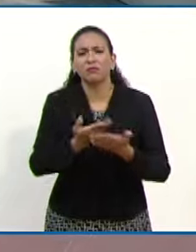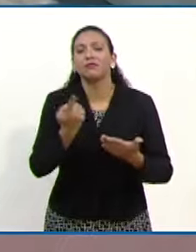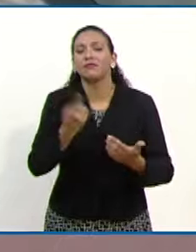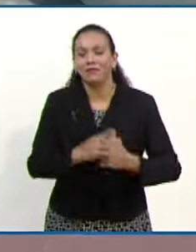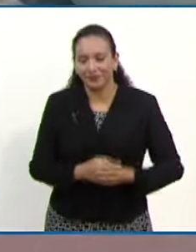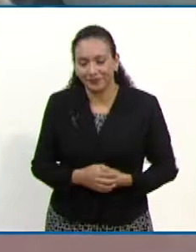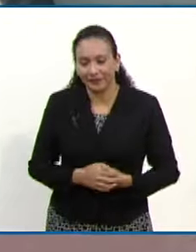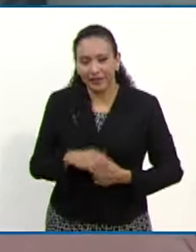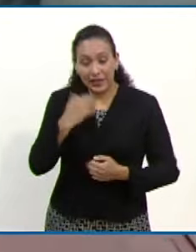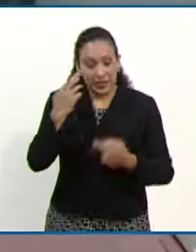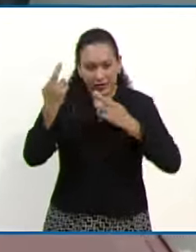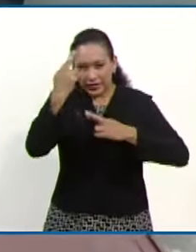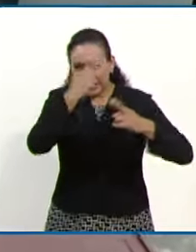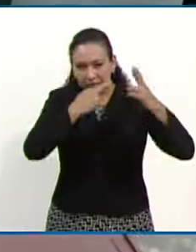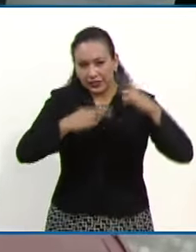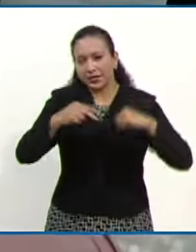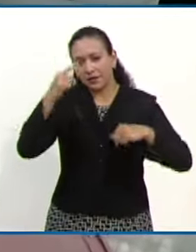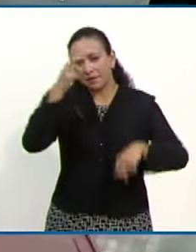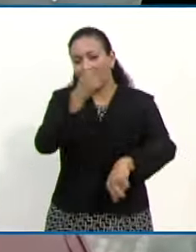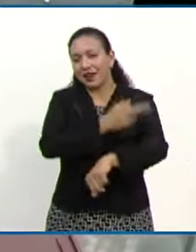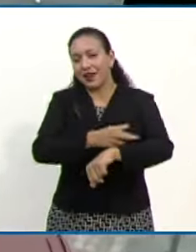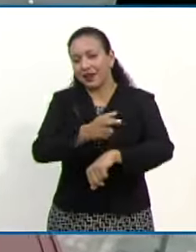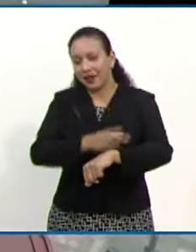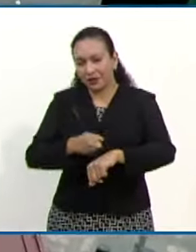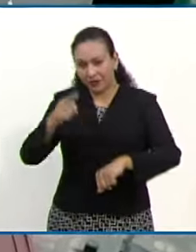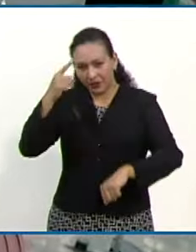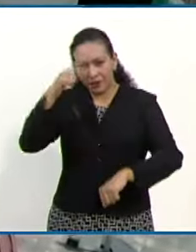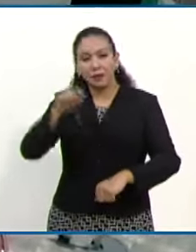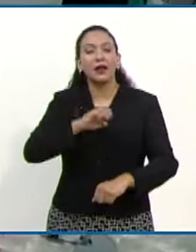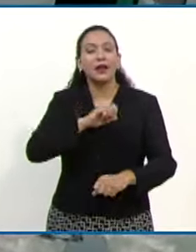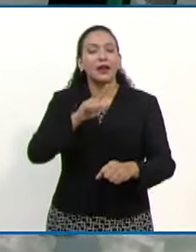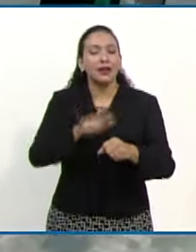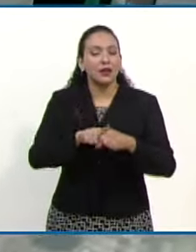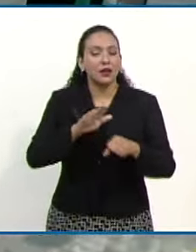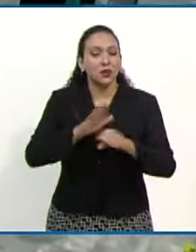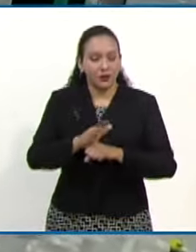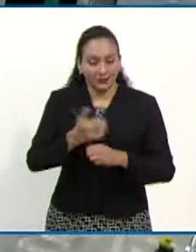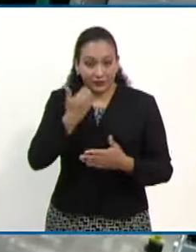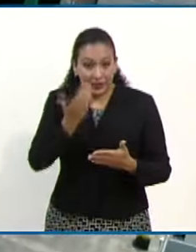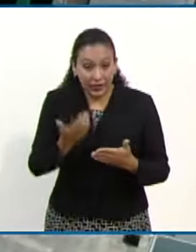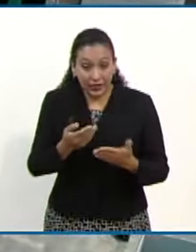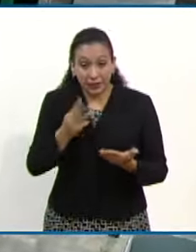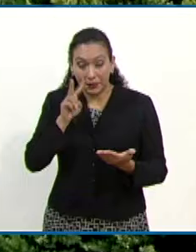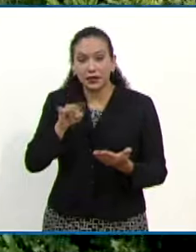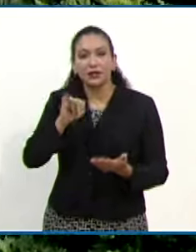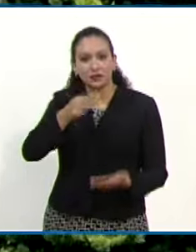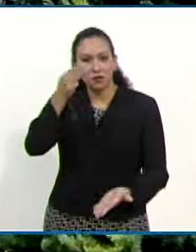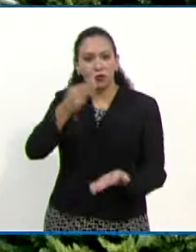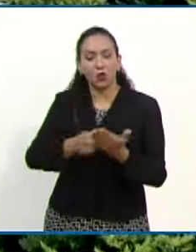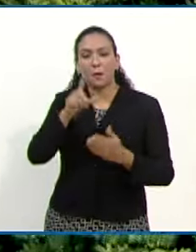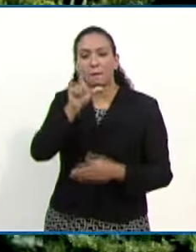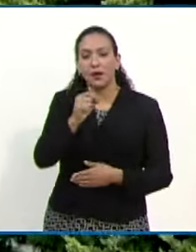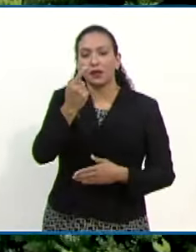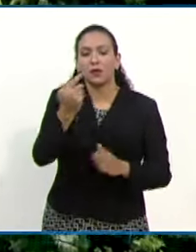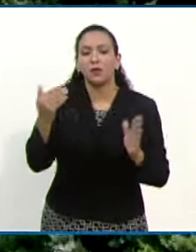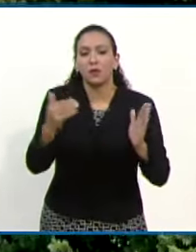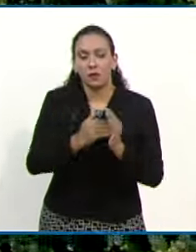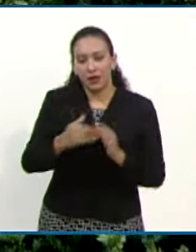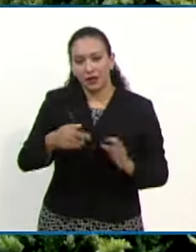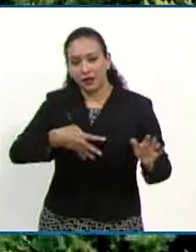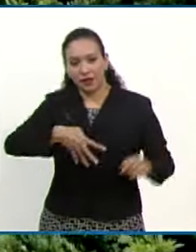el recurso de revisión del procedimiento especial sancionador, en el que se pide invalidar la multa de 21,714